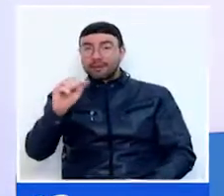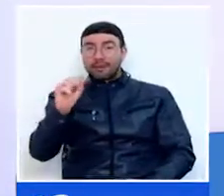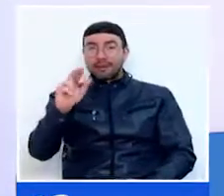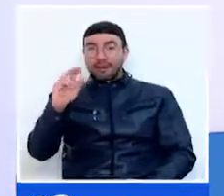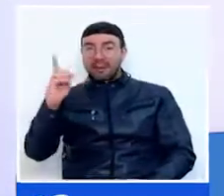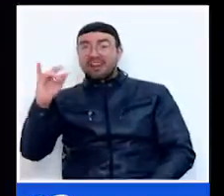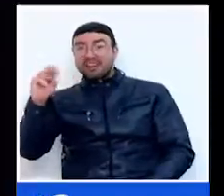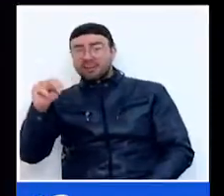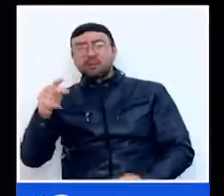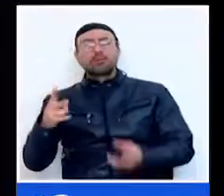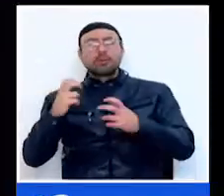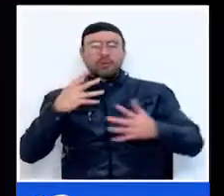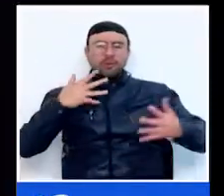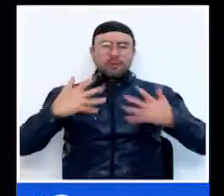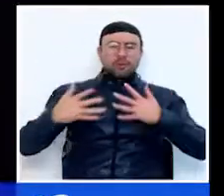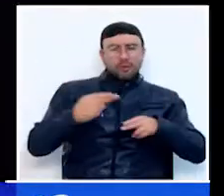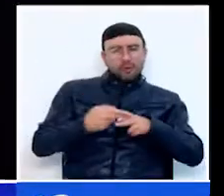libre.